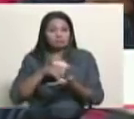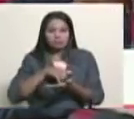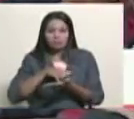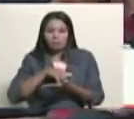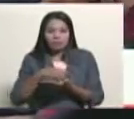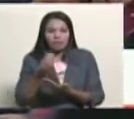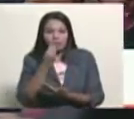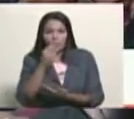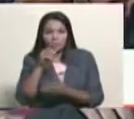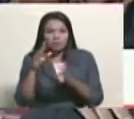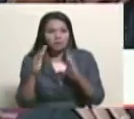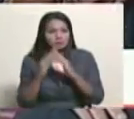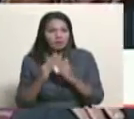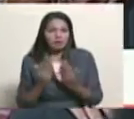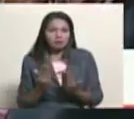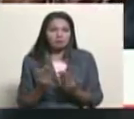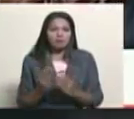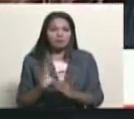alimentario en ese hogar.